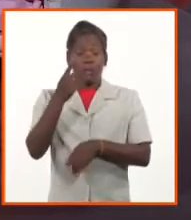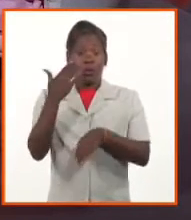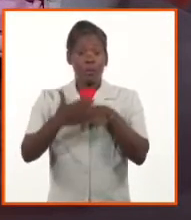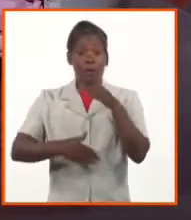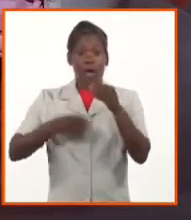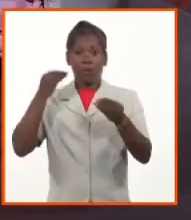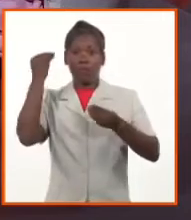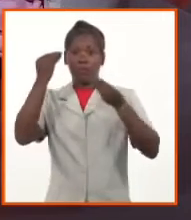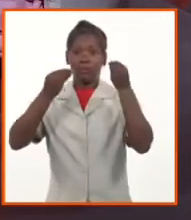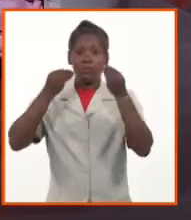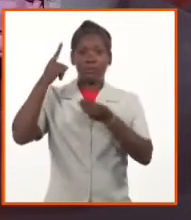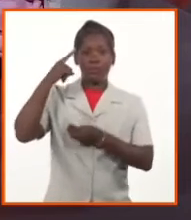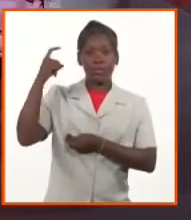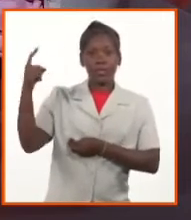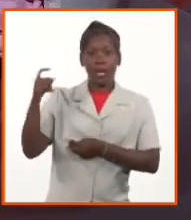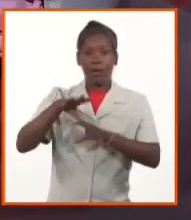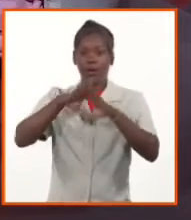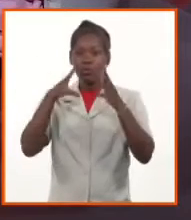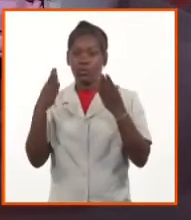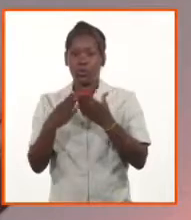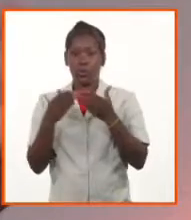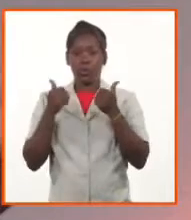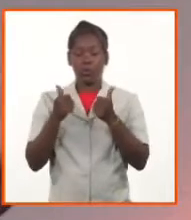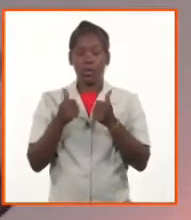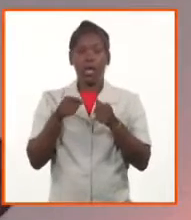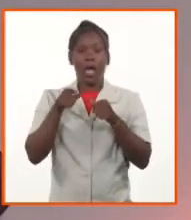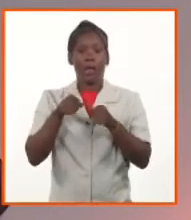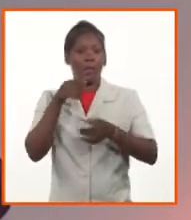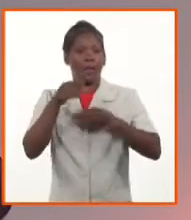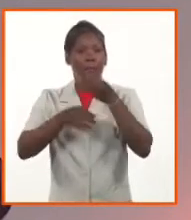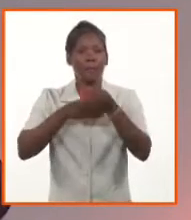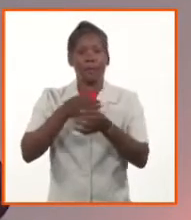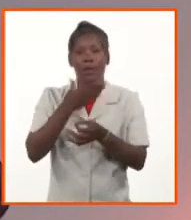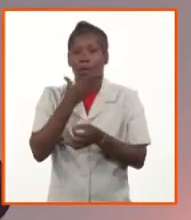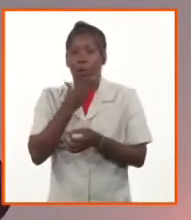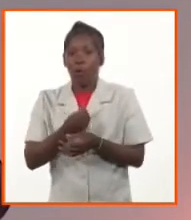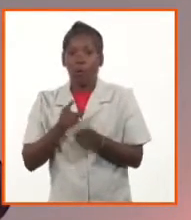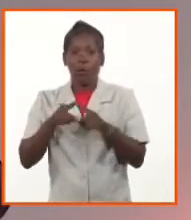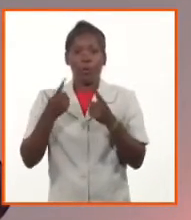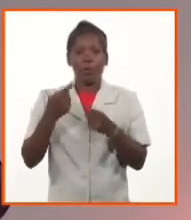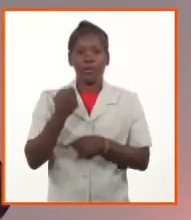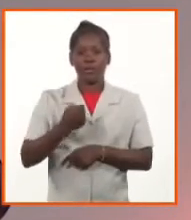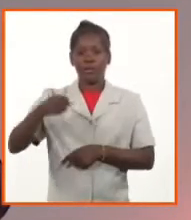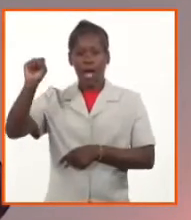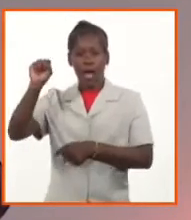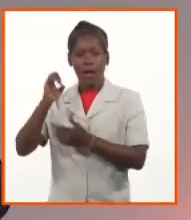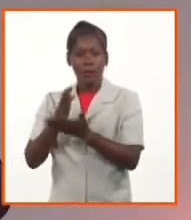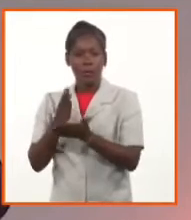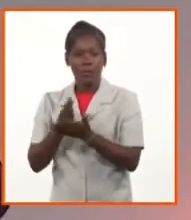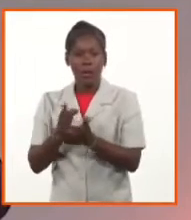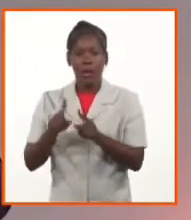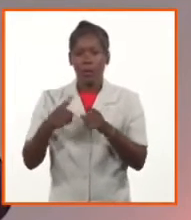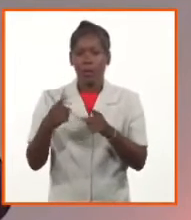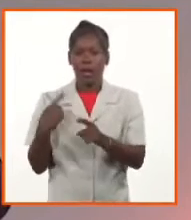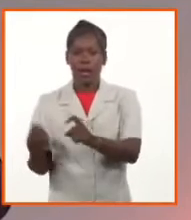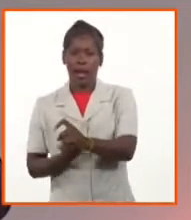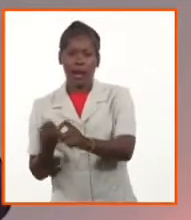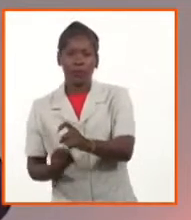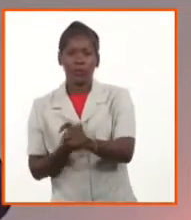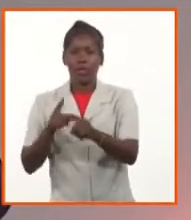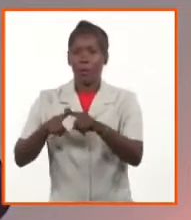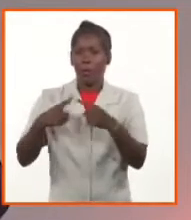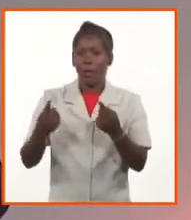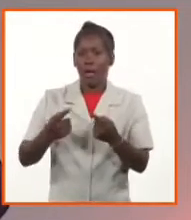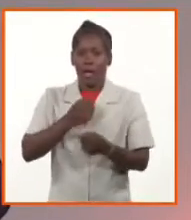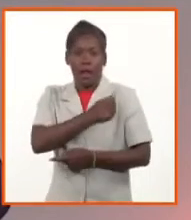qué no vamos a clase?, Juventudes, también se mencionaba ¿Por qué luchamos? Uno percibe el profundo compromiso